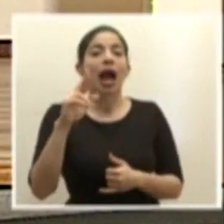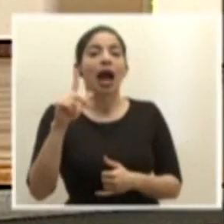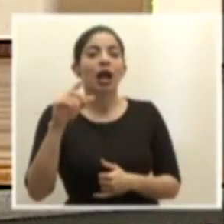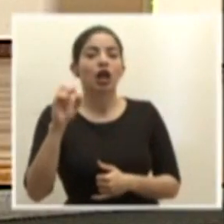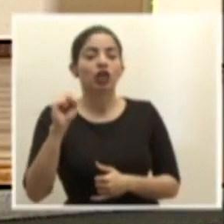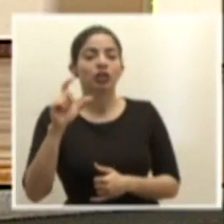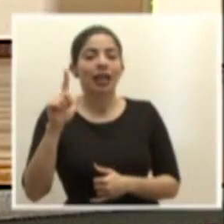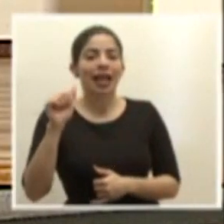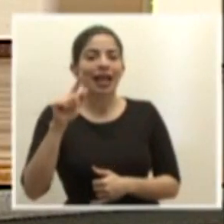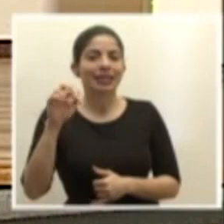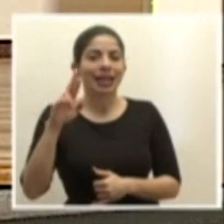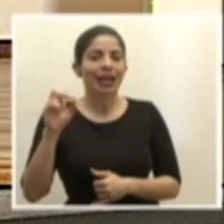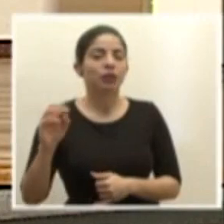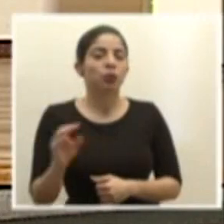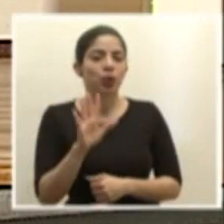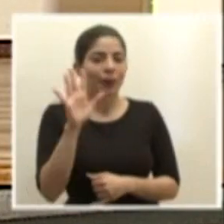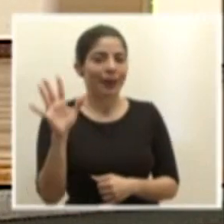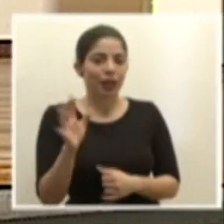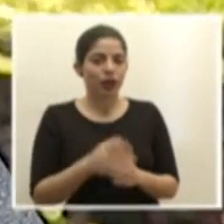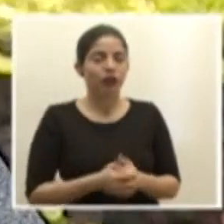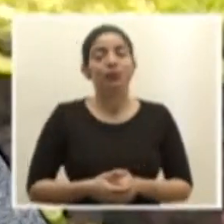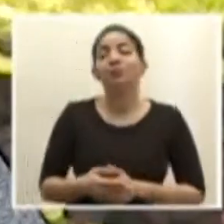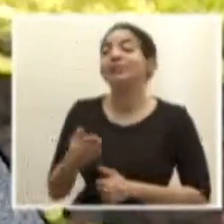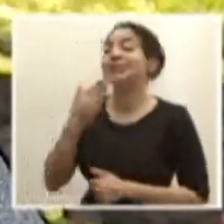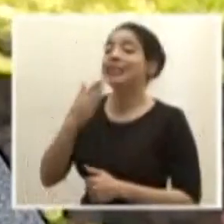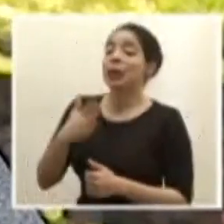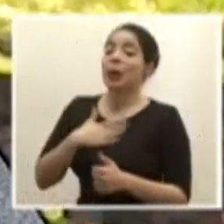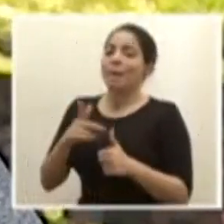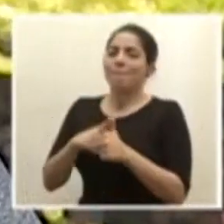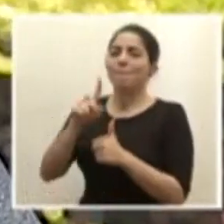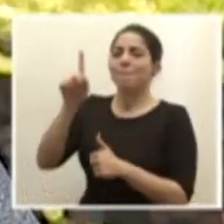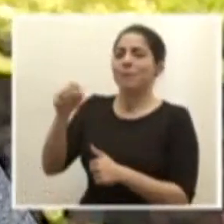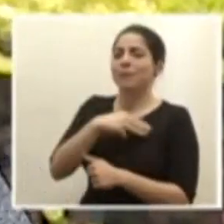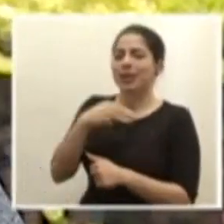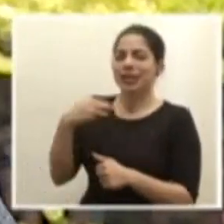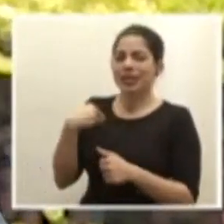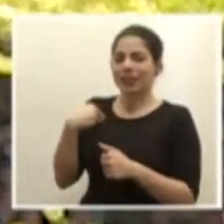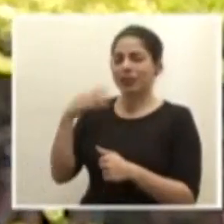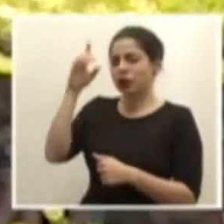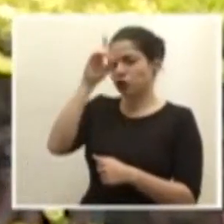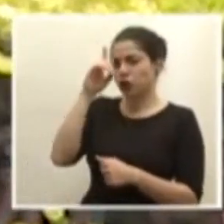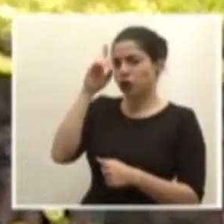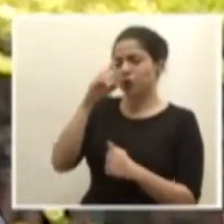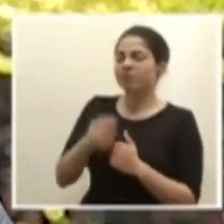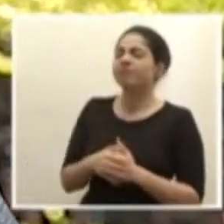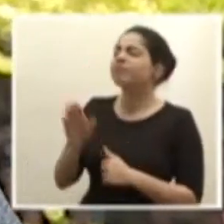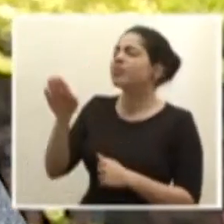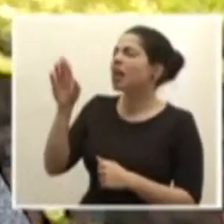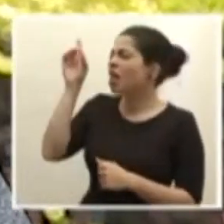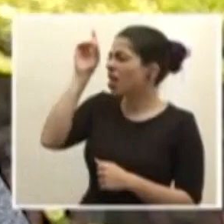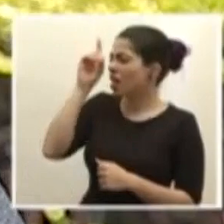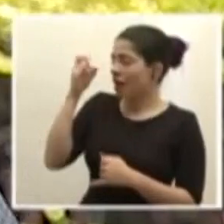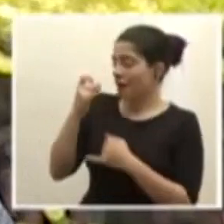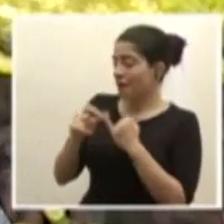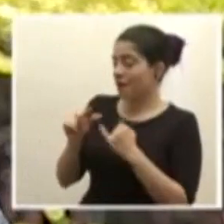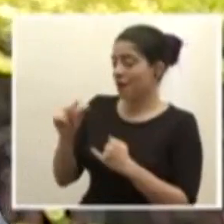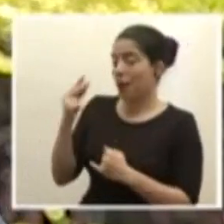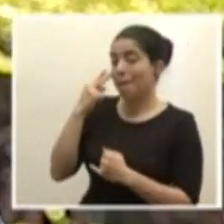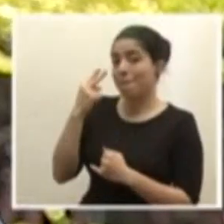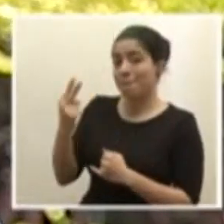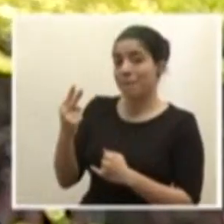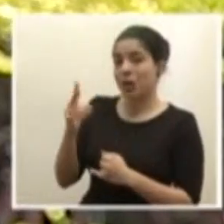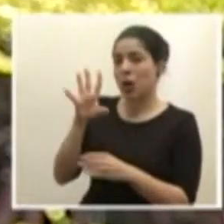Láscares del medio Multimedios. Gracias. Mi primera consulta es para el ministro Salas. Don Daniel, este fin de semana vimos